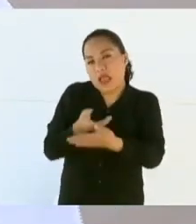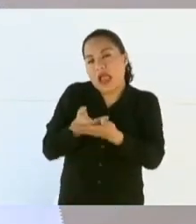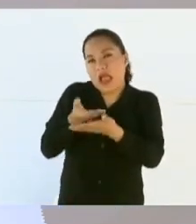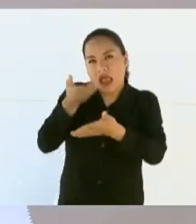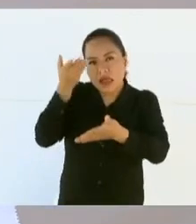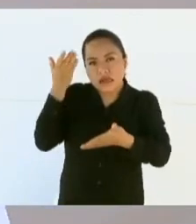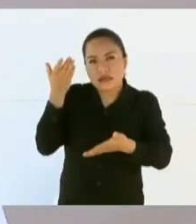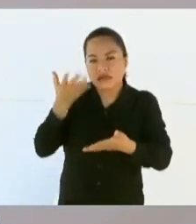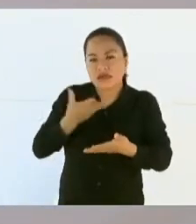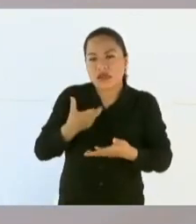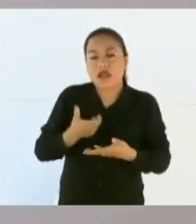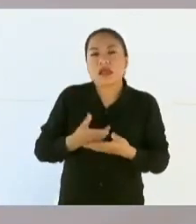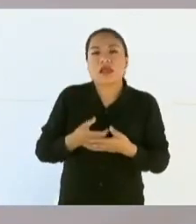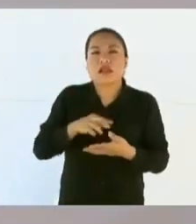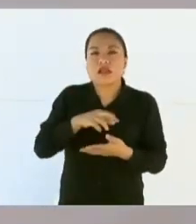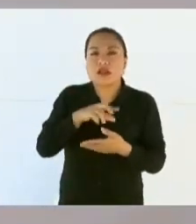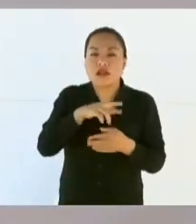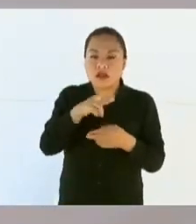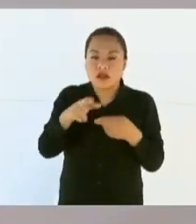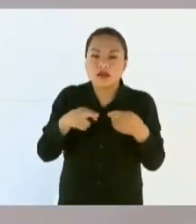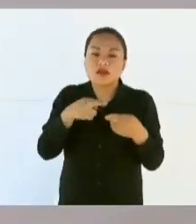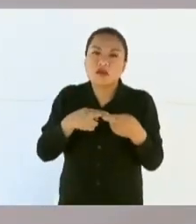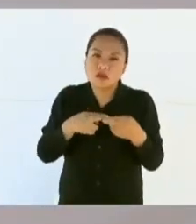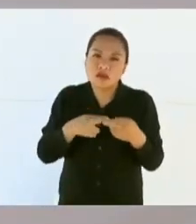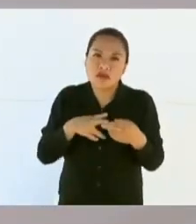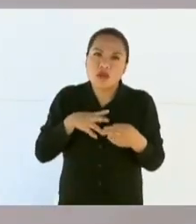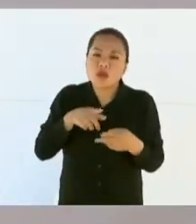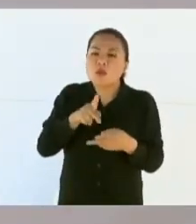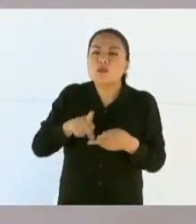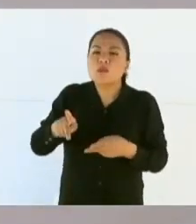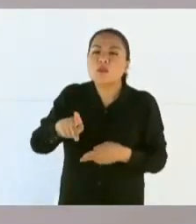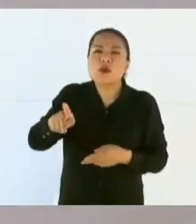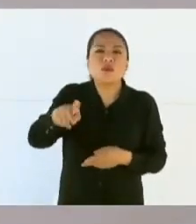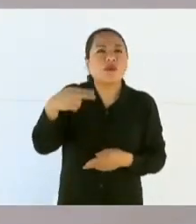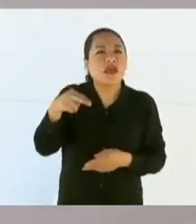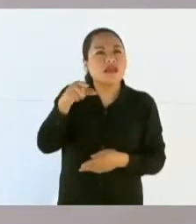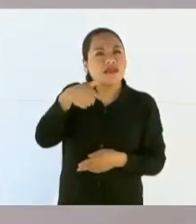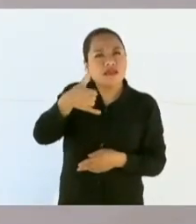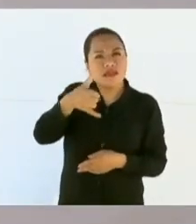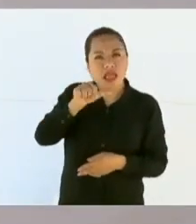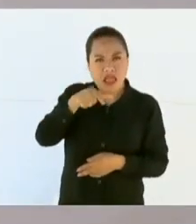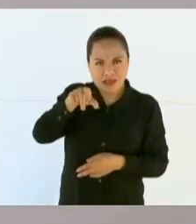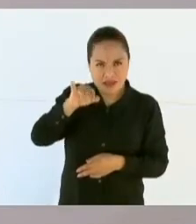en la región de los pueblos yaquis,